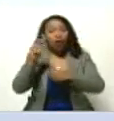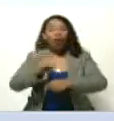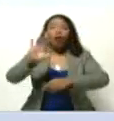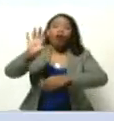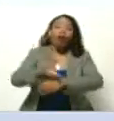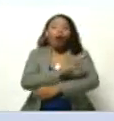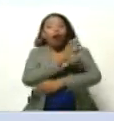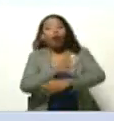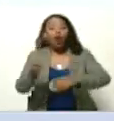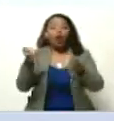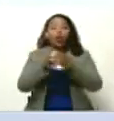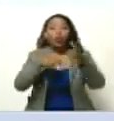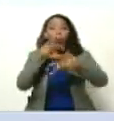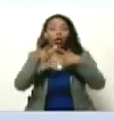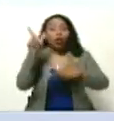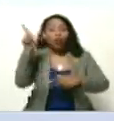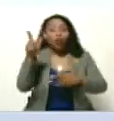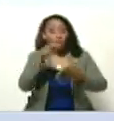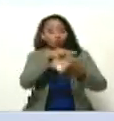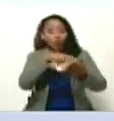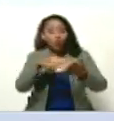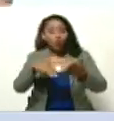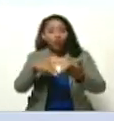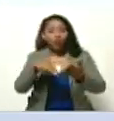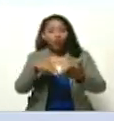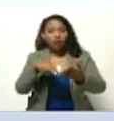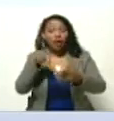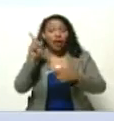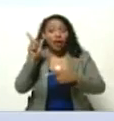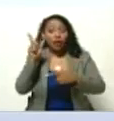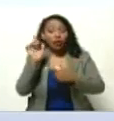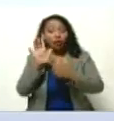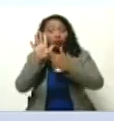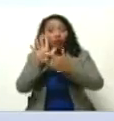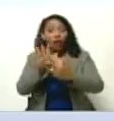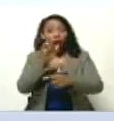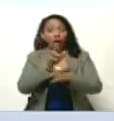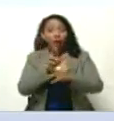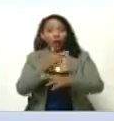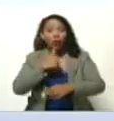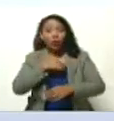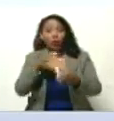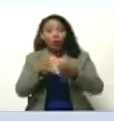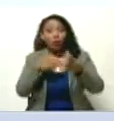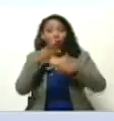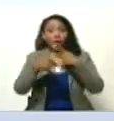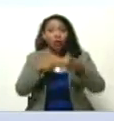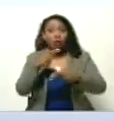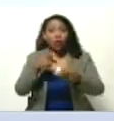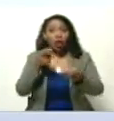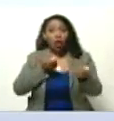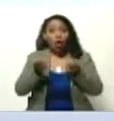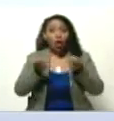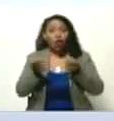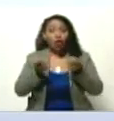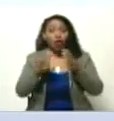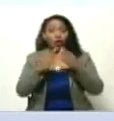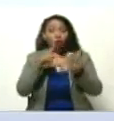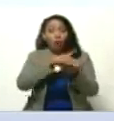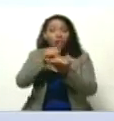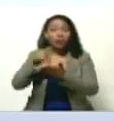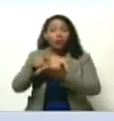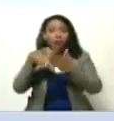debe ser, lectura de la metodología aplicada, que es esto mismo, y esto va a estar en las redes de nuestro partido y debe ser de dominio de todos los militantes